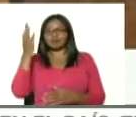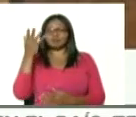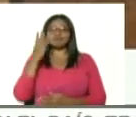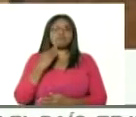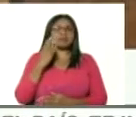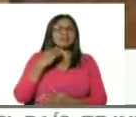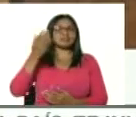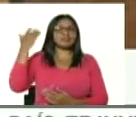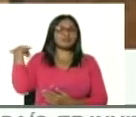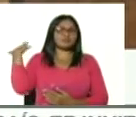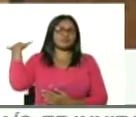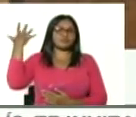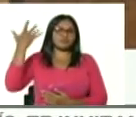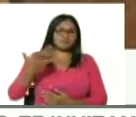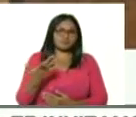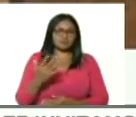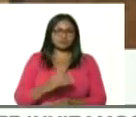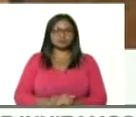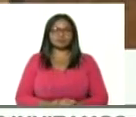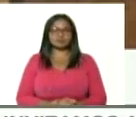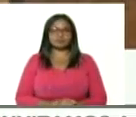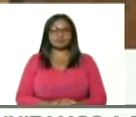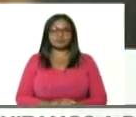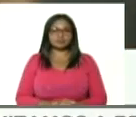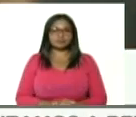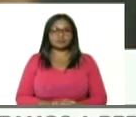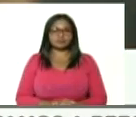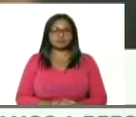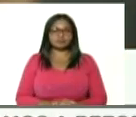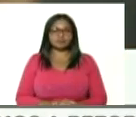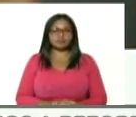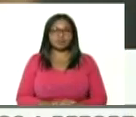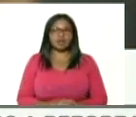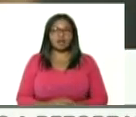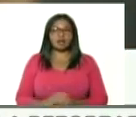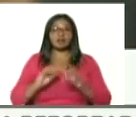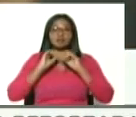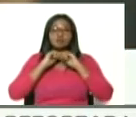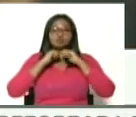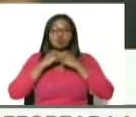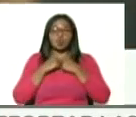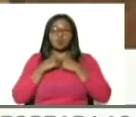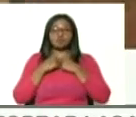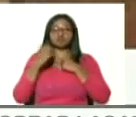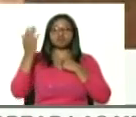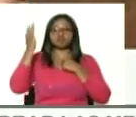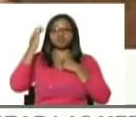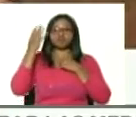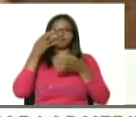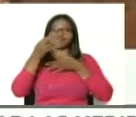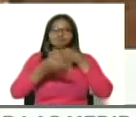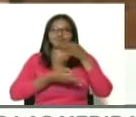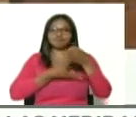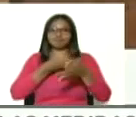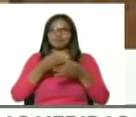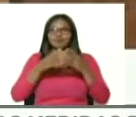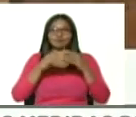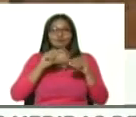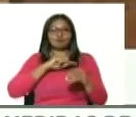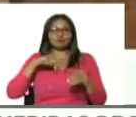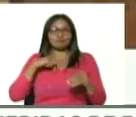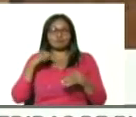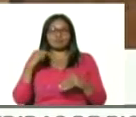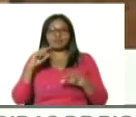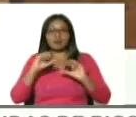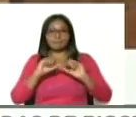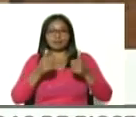del proceso constituyente. Aristóbulo logra manejar, bueno, las distintas etapas que hemos vivido y hemos